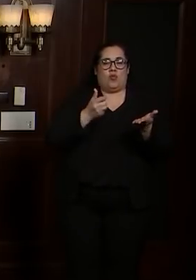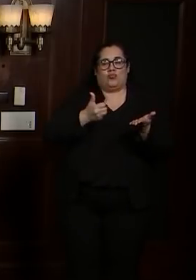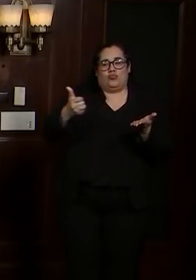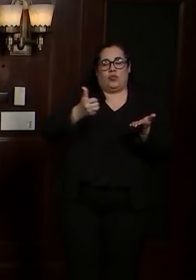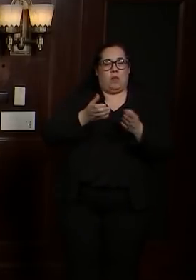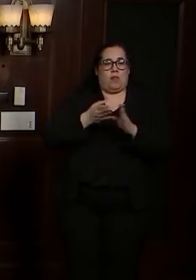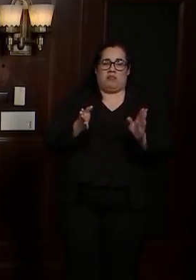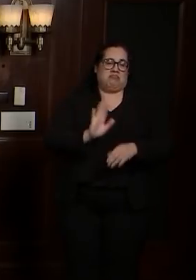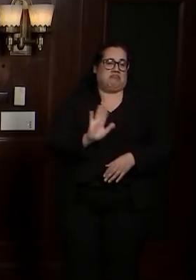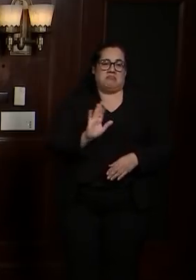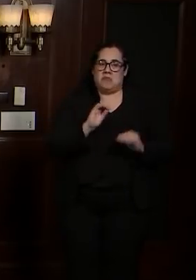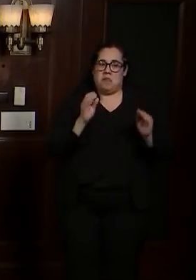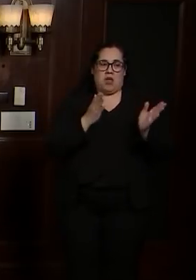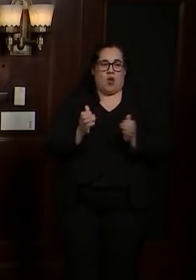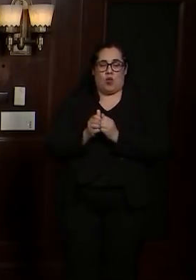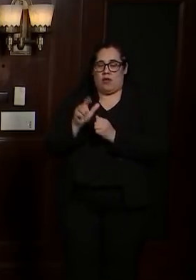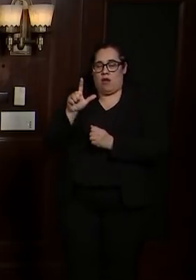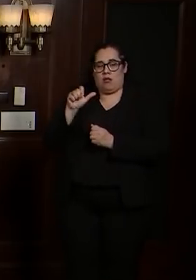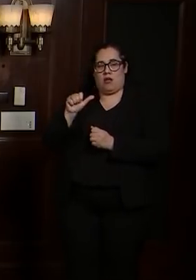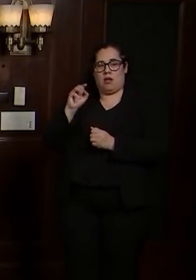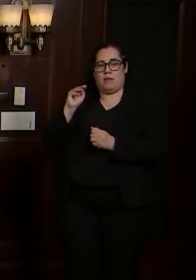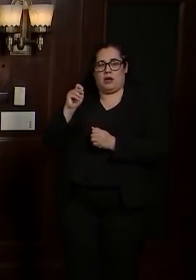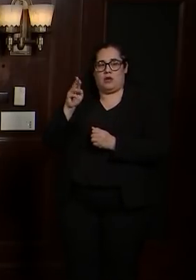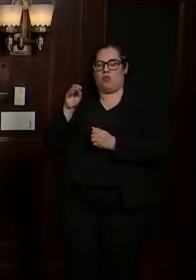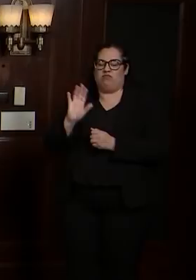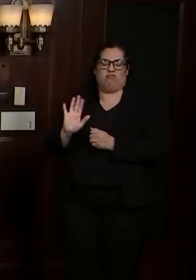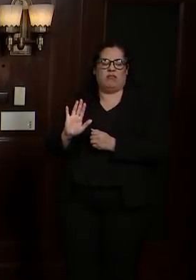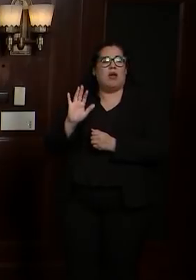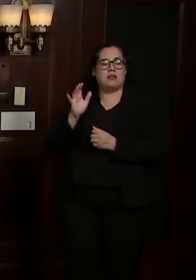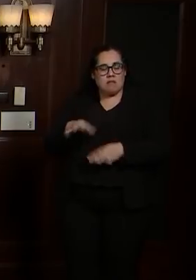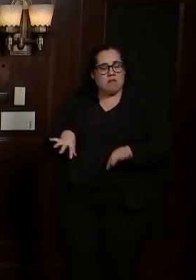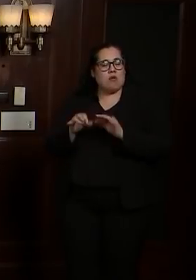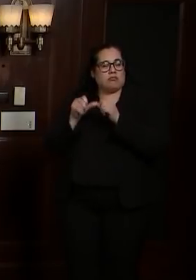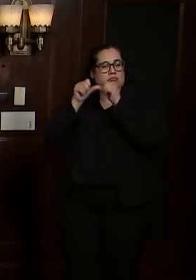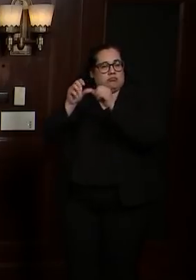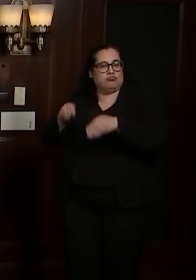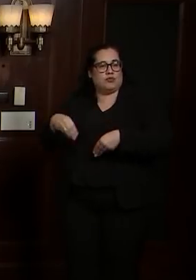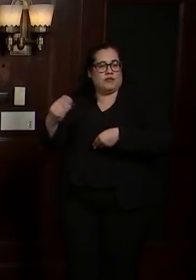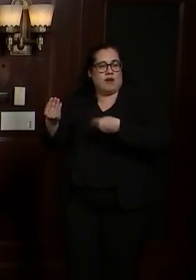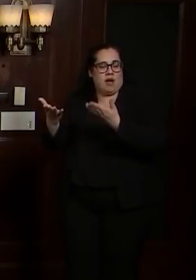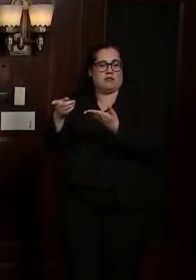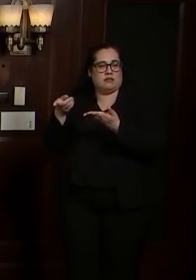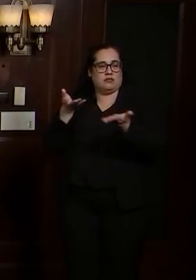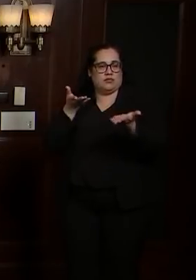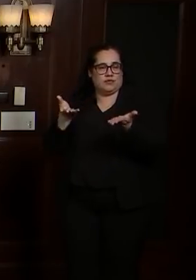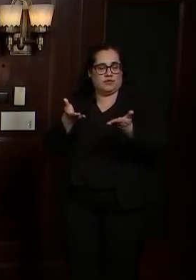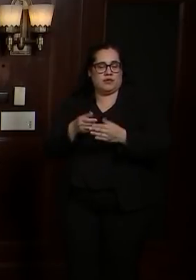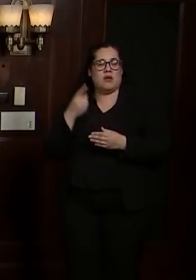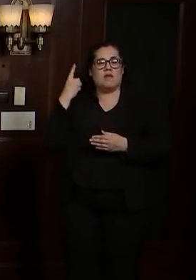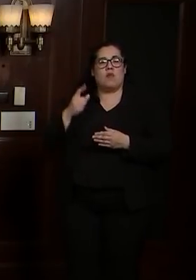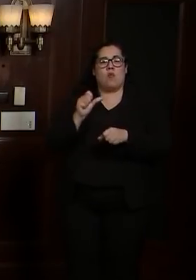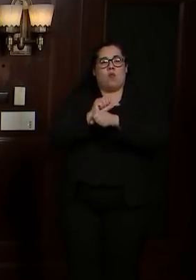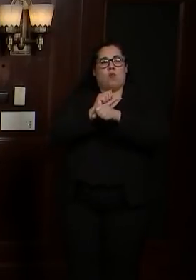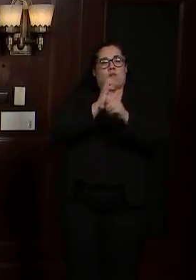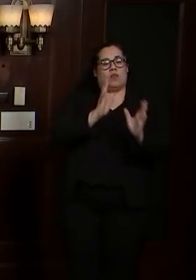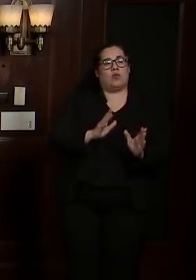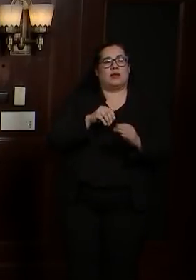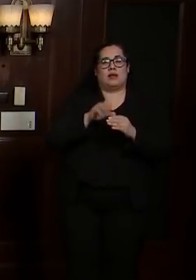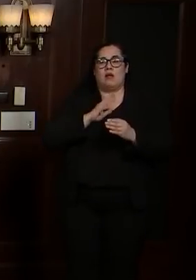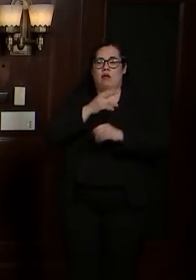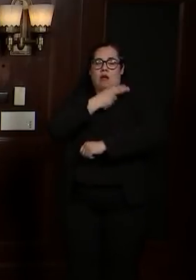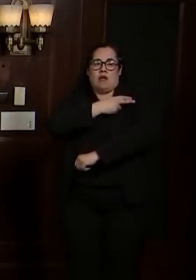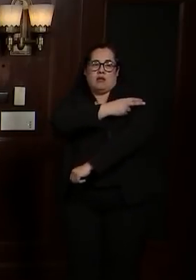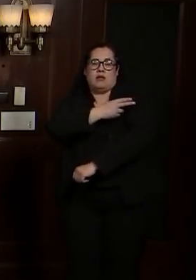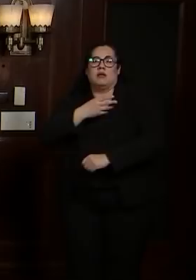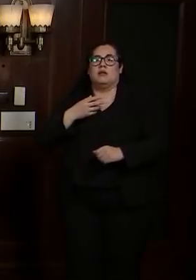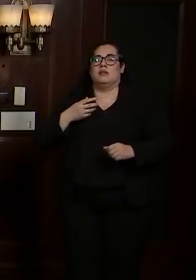transporte público con LA Metro. Es importante continuar a proveer este servicio a los trabajadores en nuestros